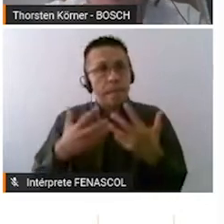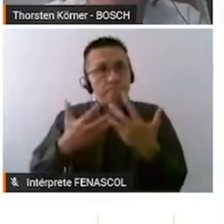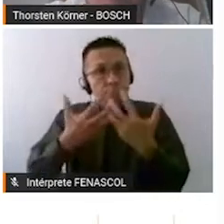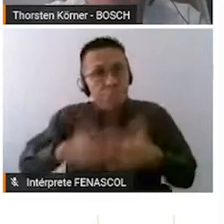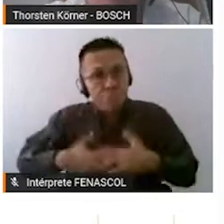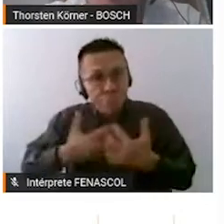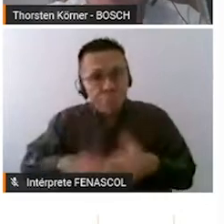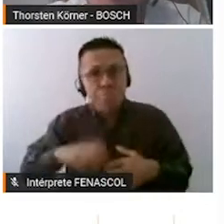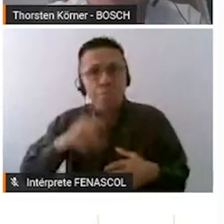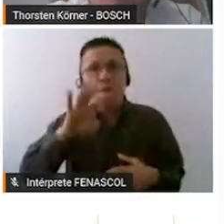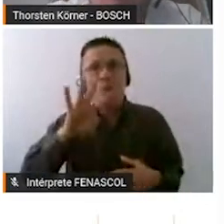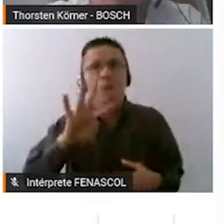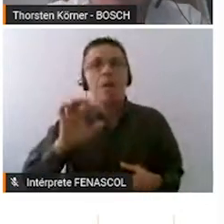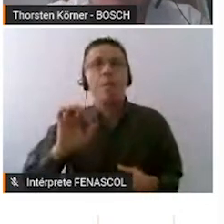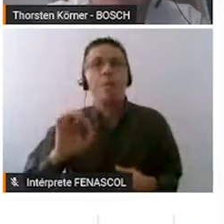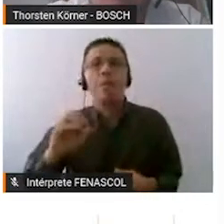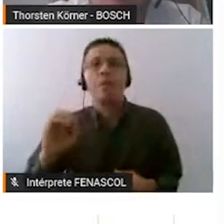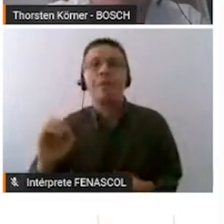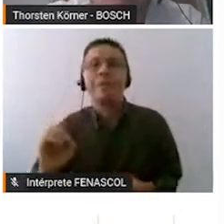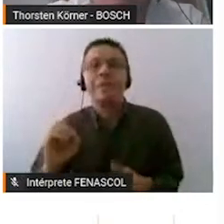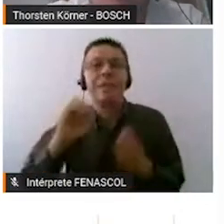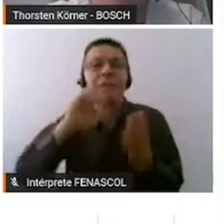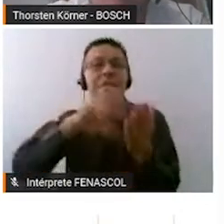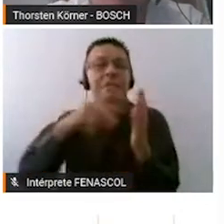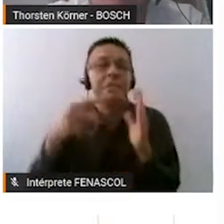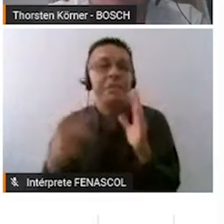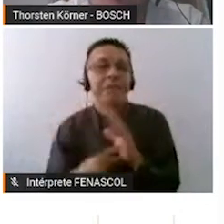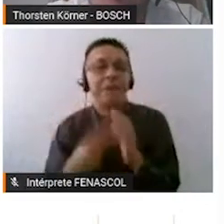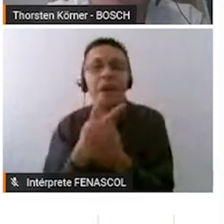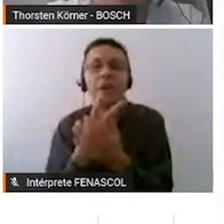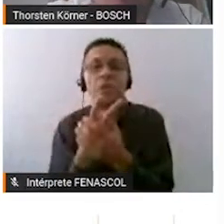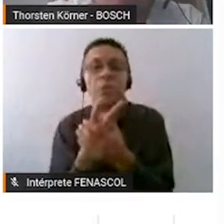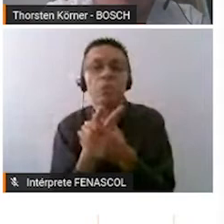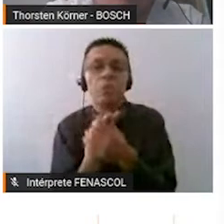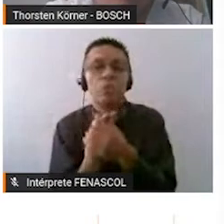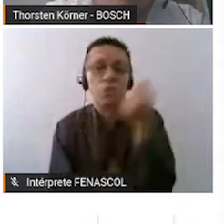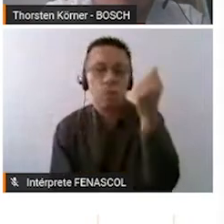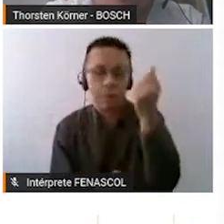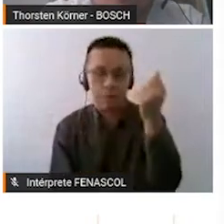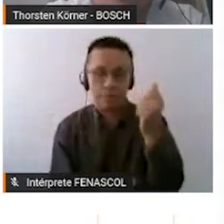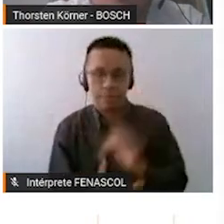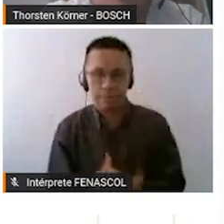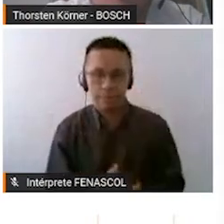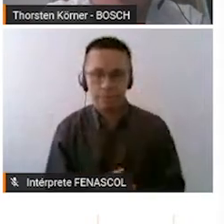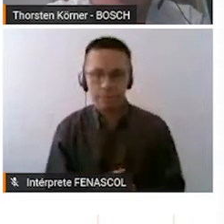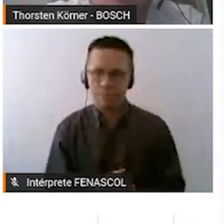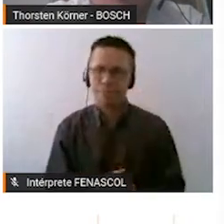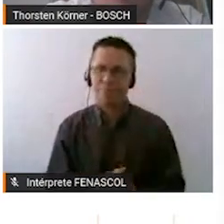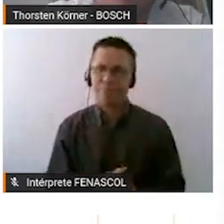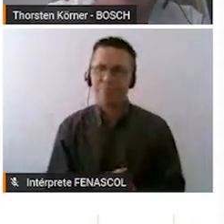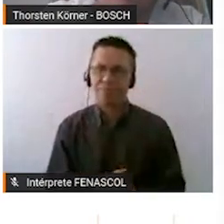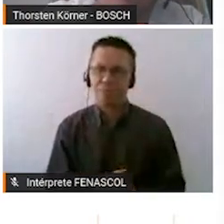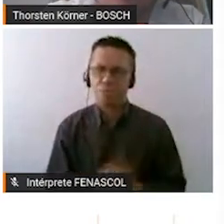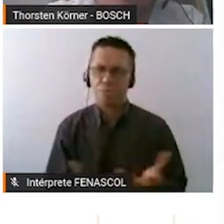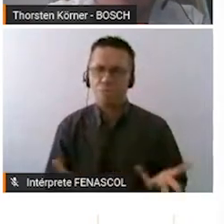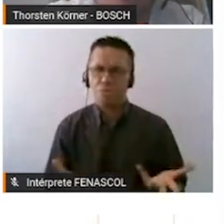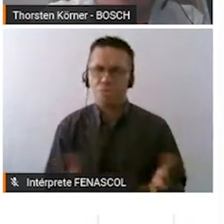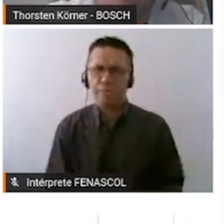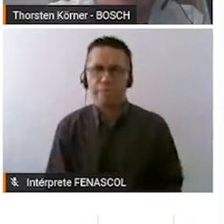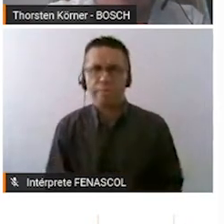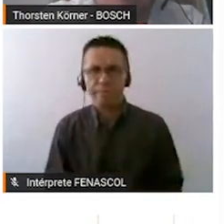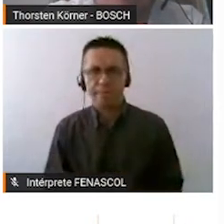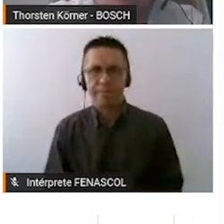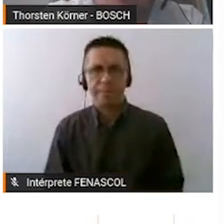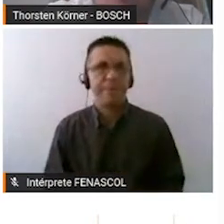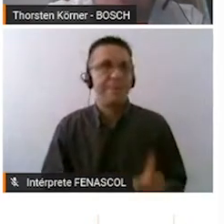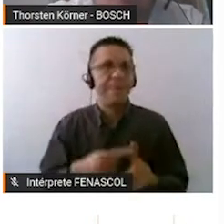como una dualidad. ¿Qué significa esto? Por un lado, tenemos nuestra fábrica del